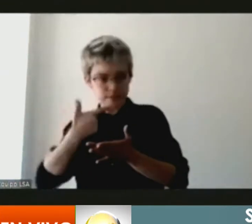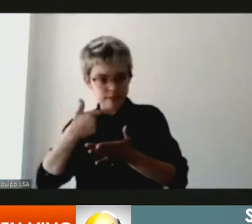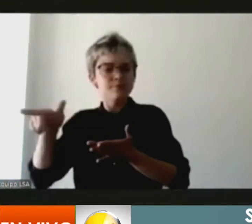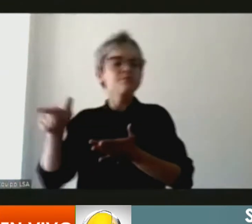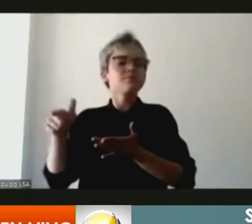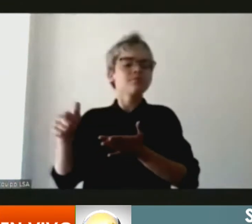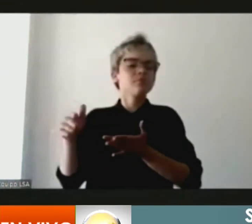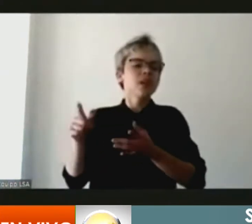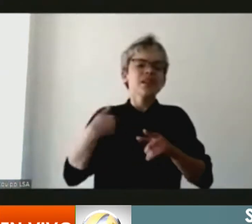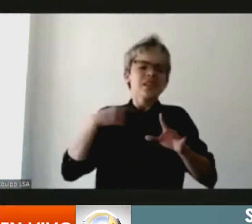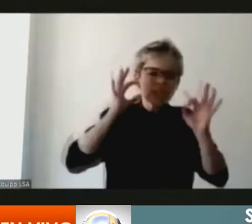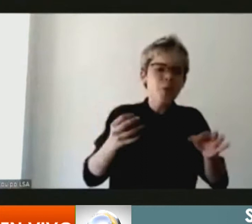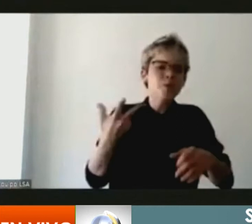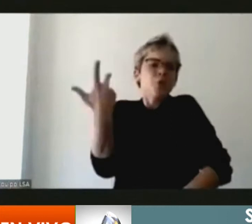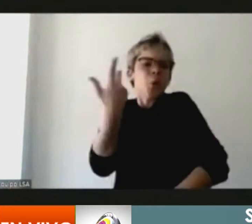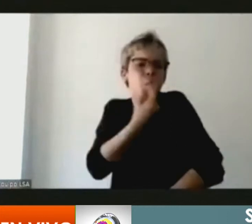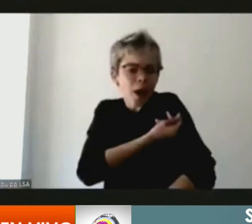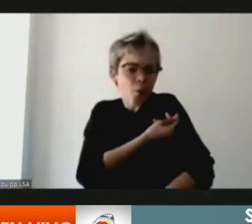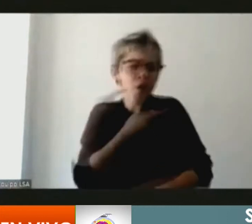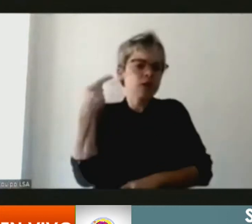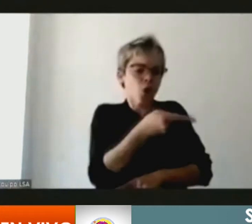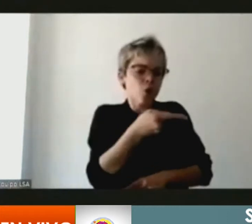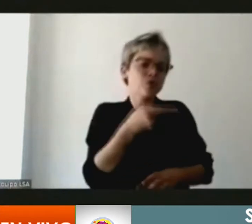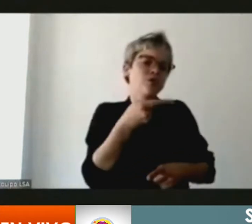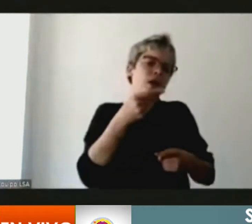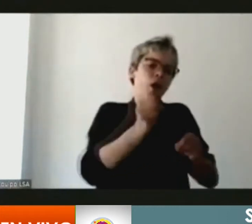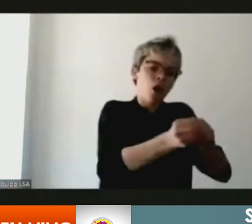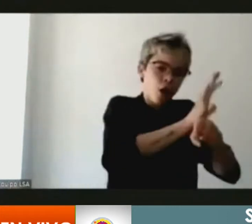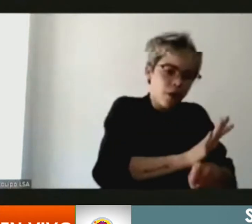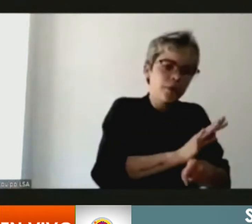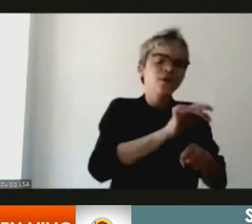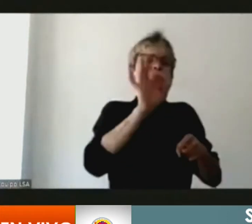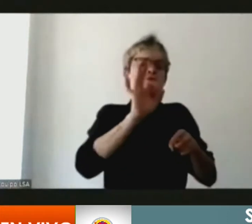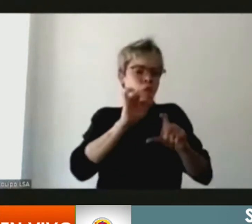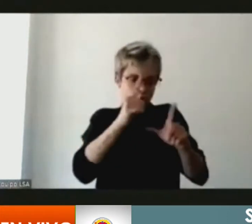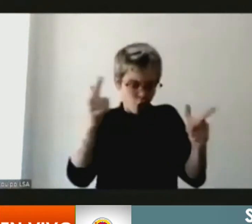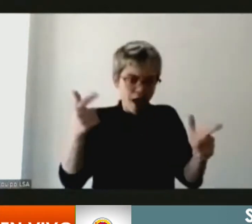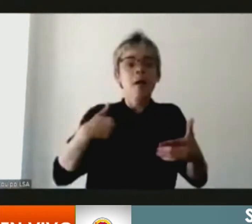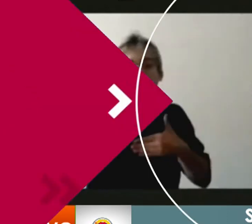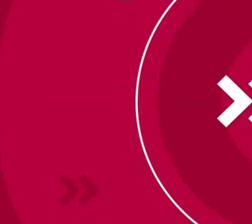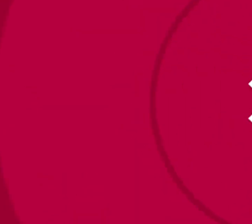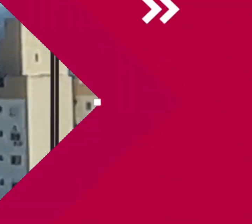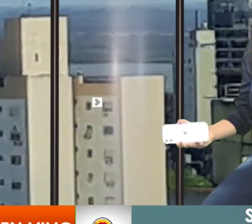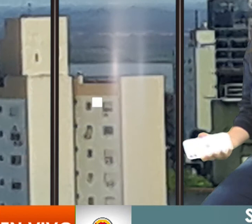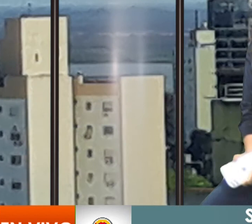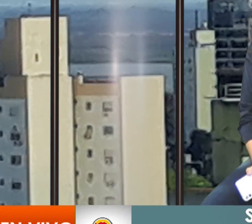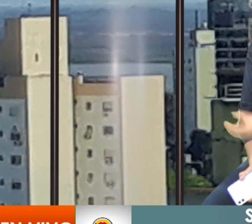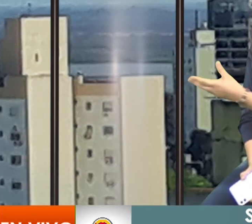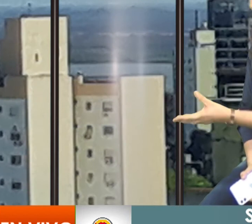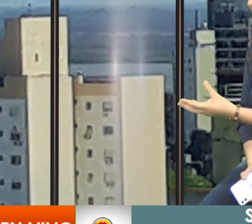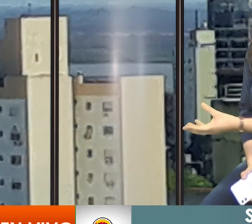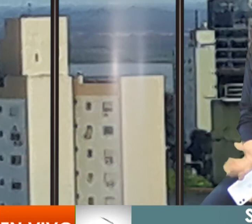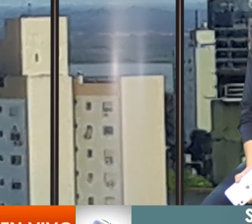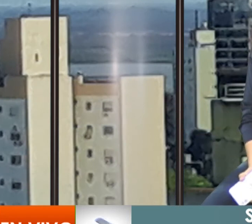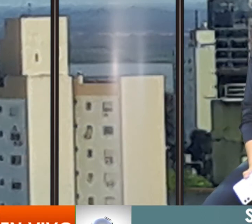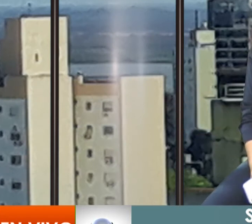verdad que sentíamos que en la discusión, en la mesa, siempre había más posibilidad para que llegara el hombre que la mujer, pero por una cuestión lógica de